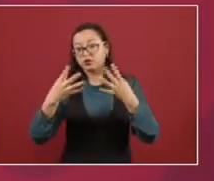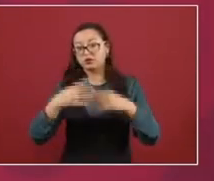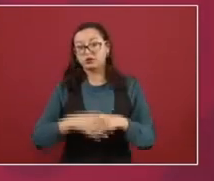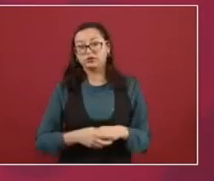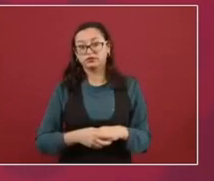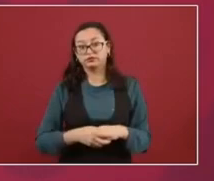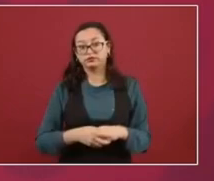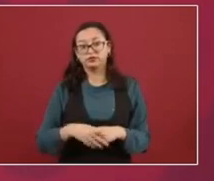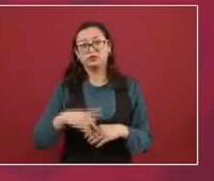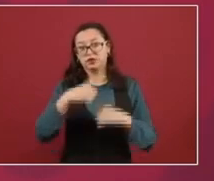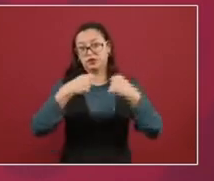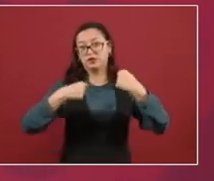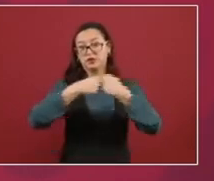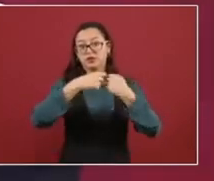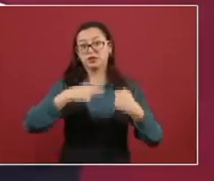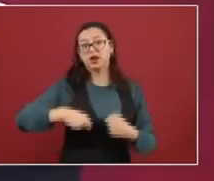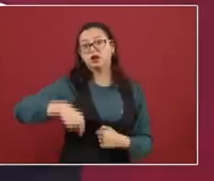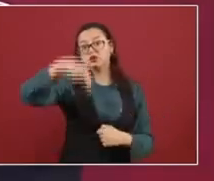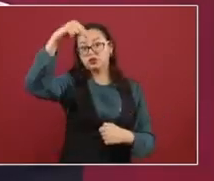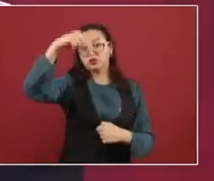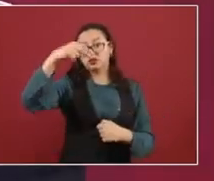por la frontera norte,